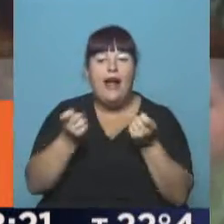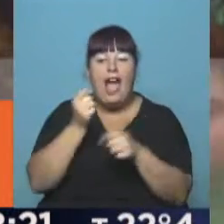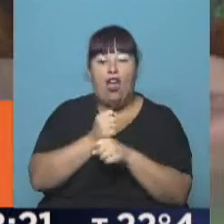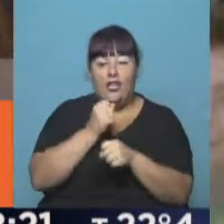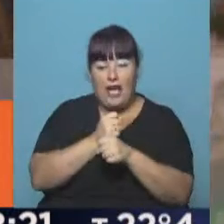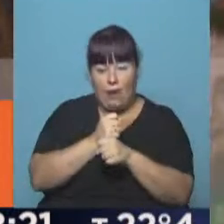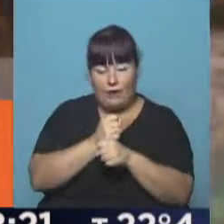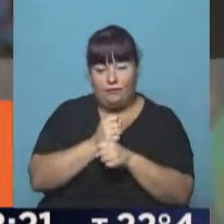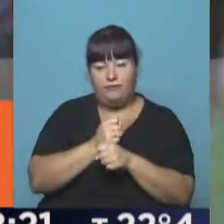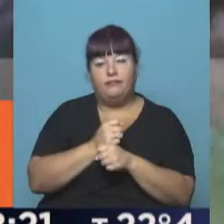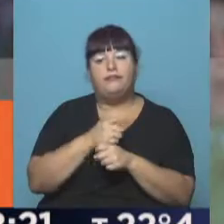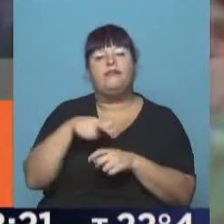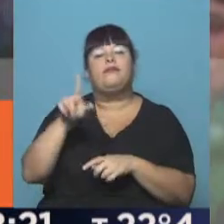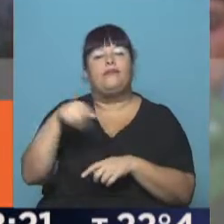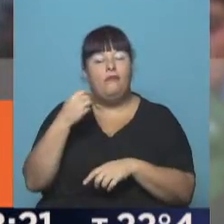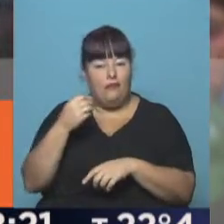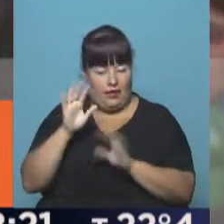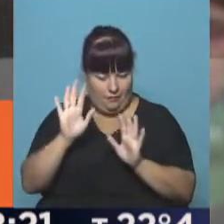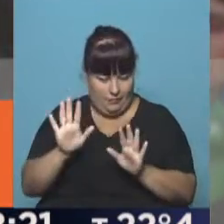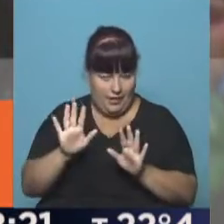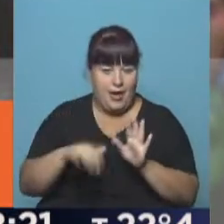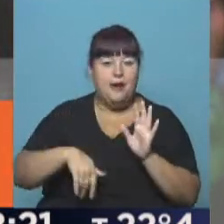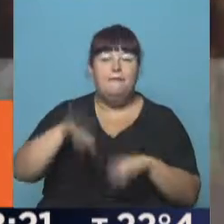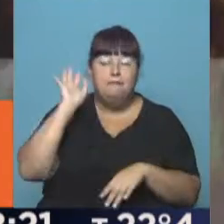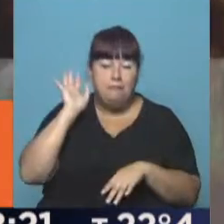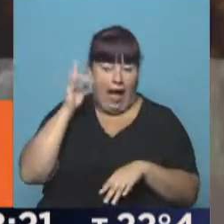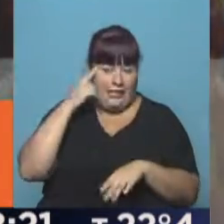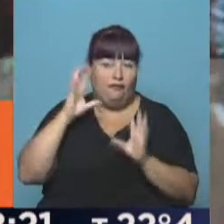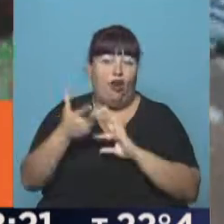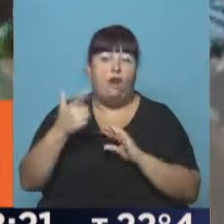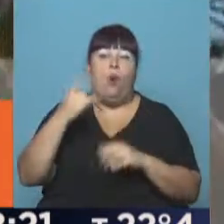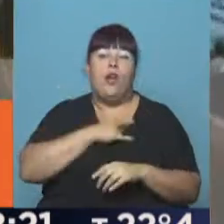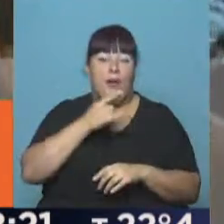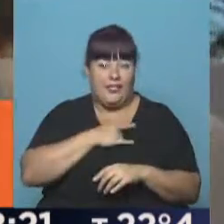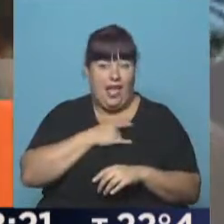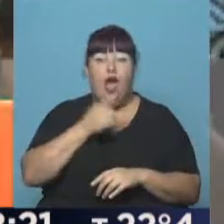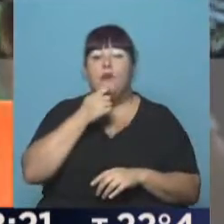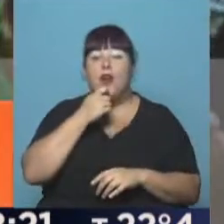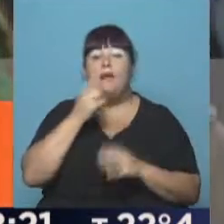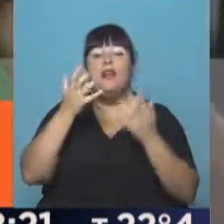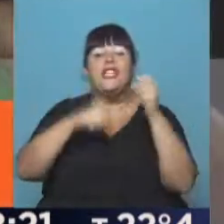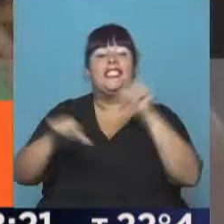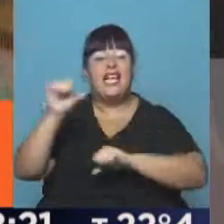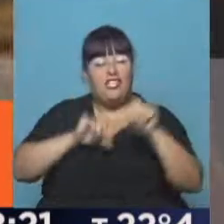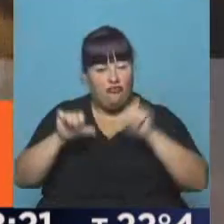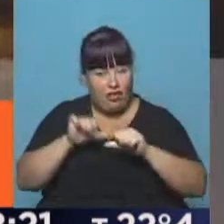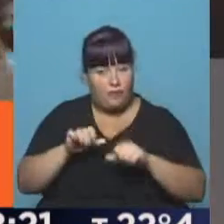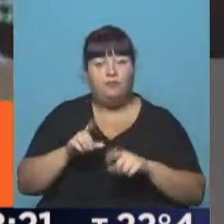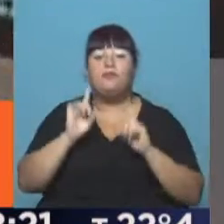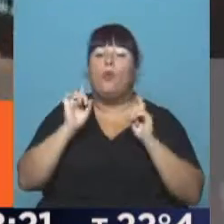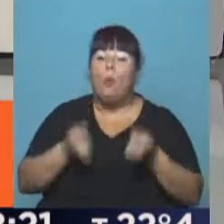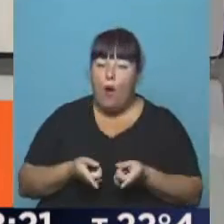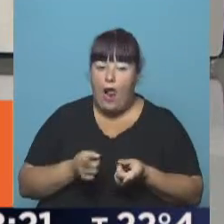laboral que se nutren con mayor criticidad, por ejemplo, las universidades, por ejemplo, el sistema científico. Sin